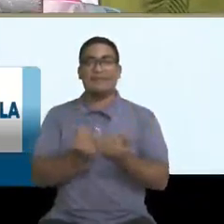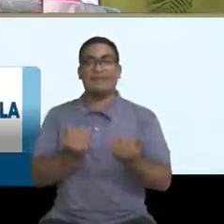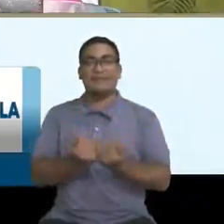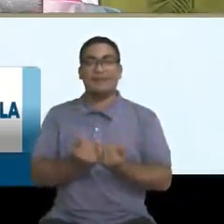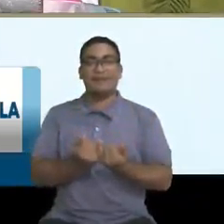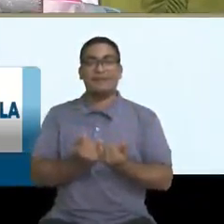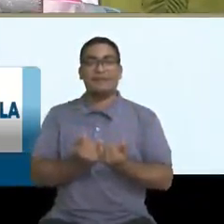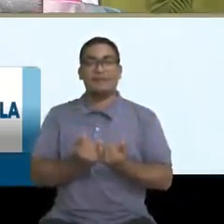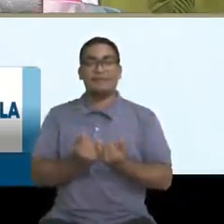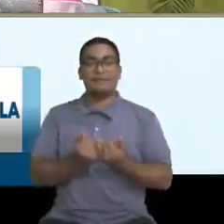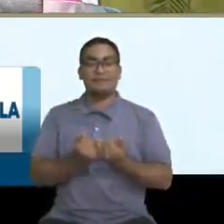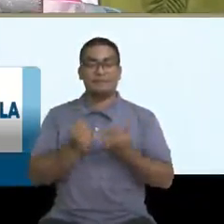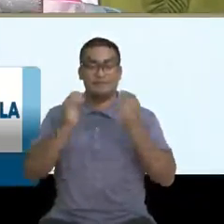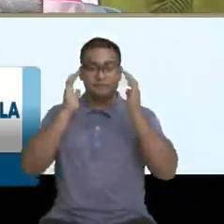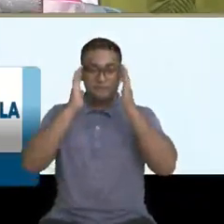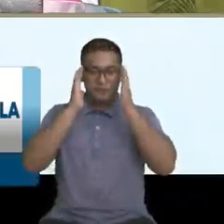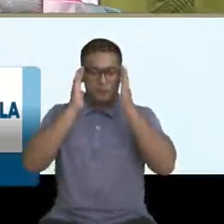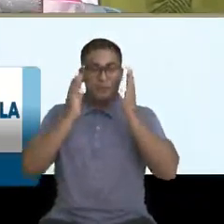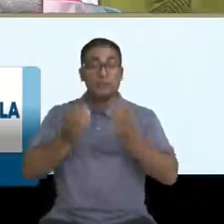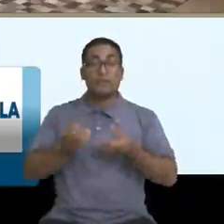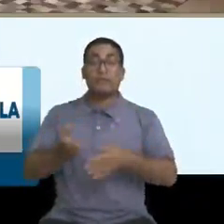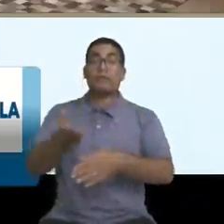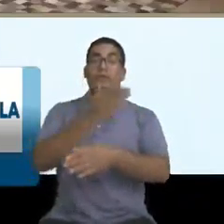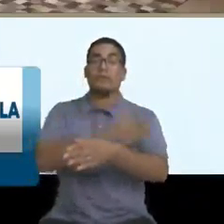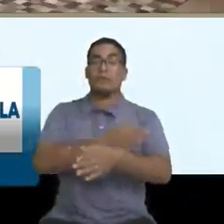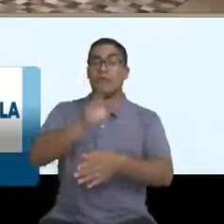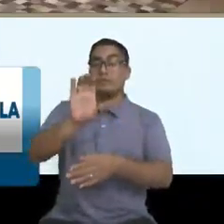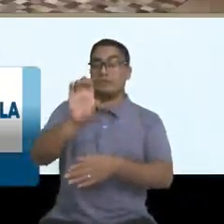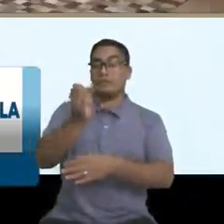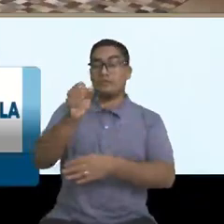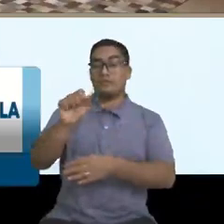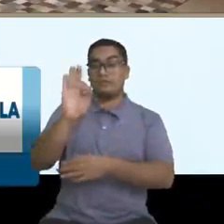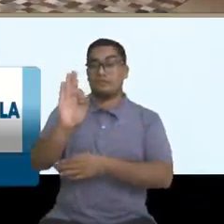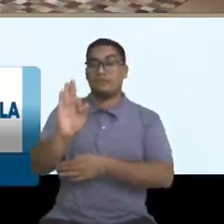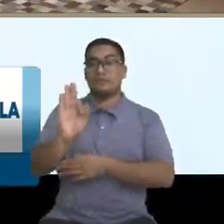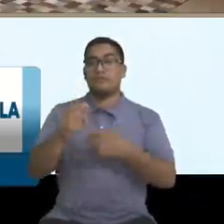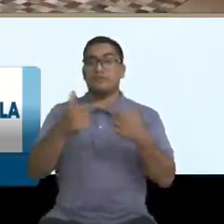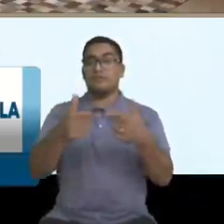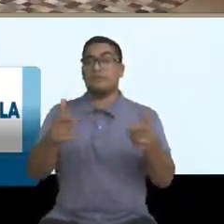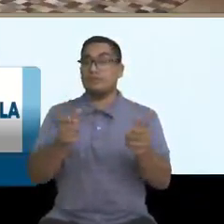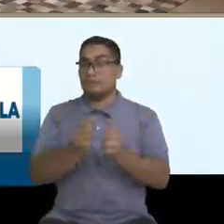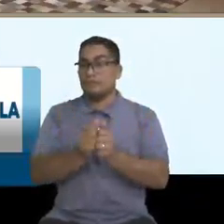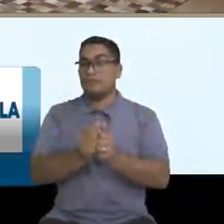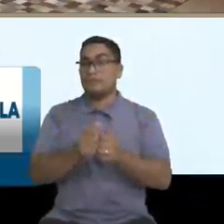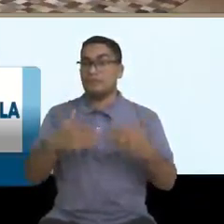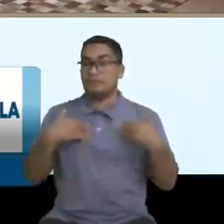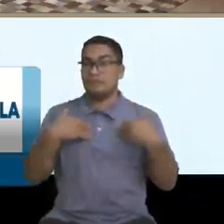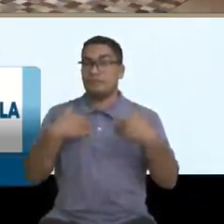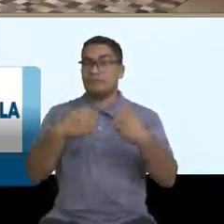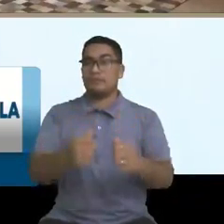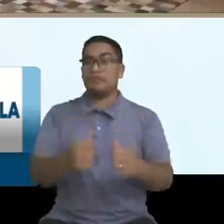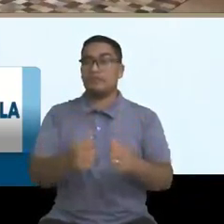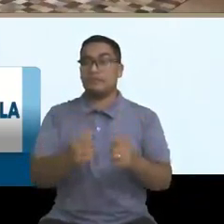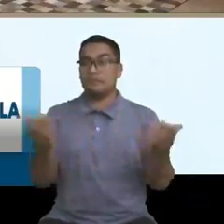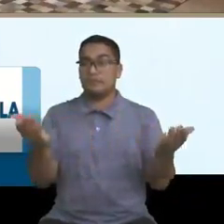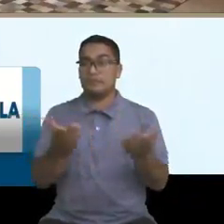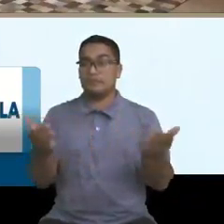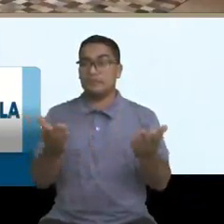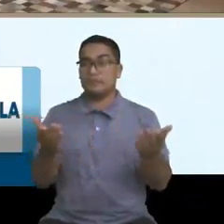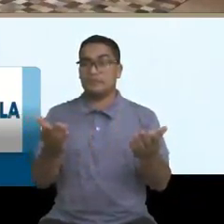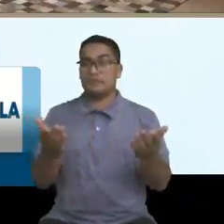50% porque se va tallando y pesando a los niños en los colegios y en los barrios. O sea, no solo estamos en los colegios, claro, sino